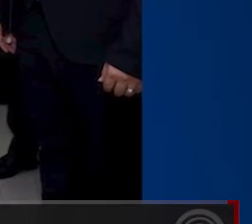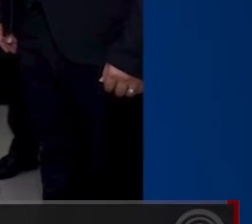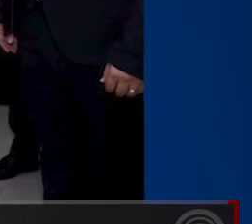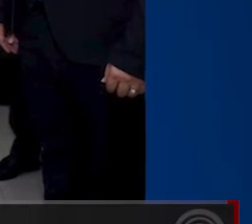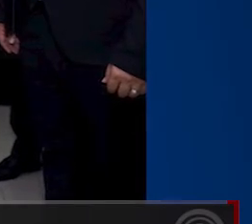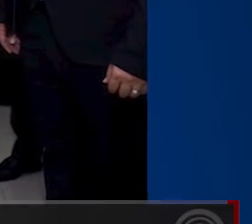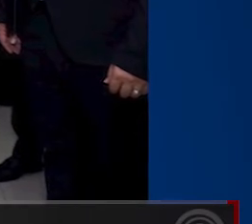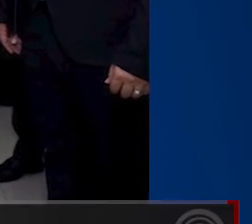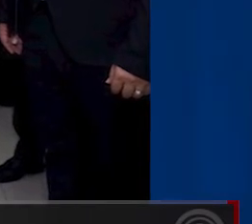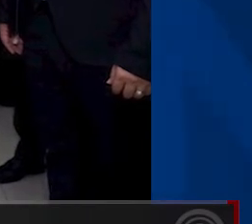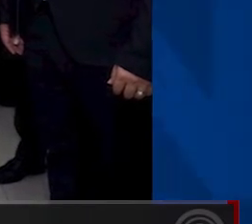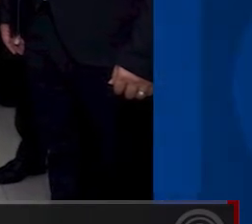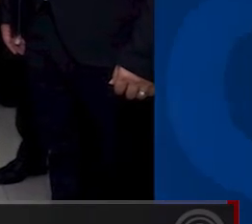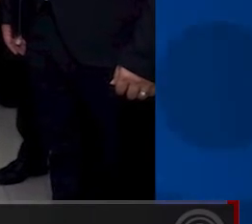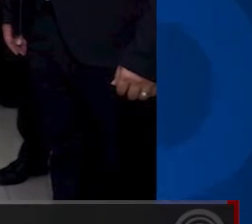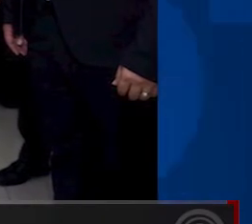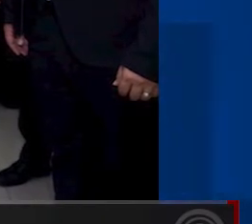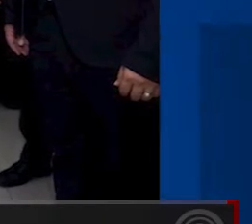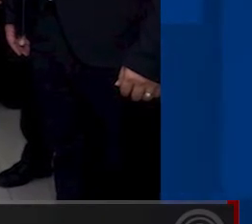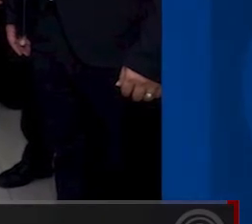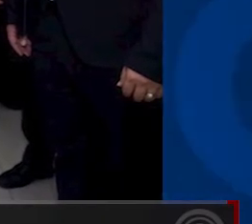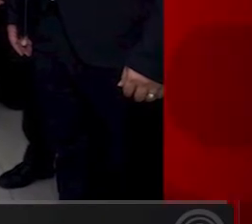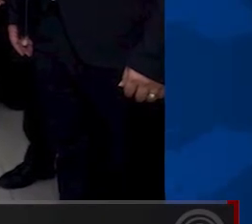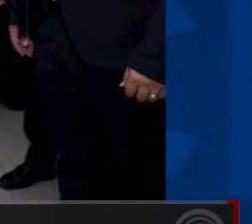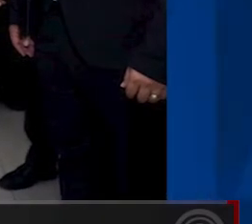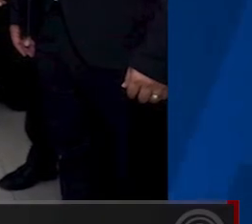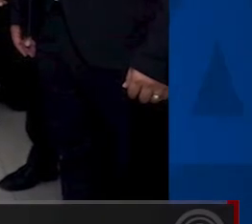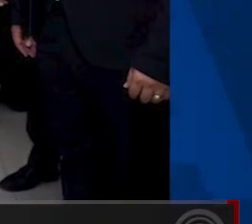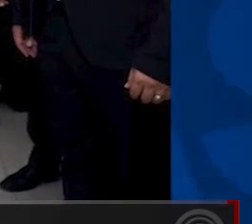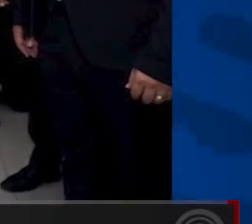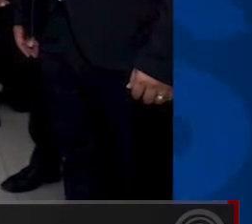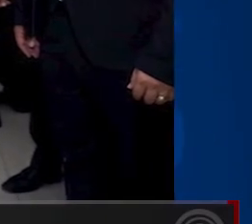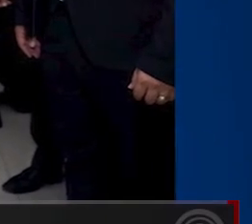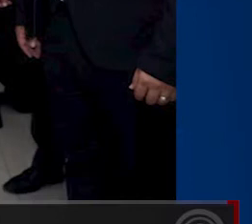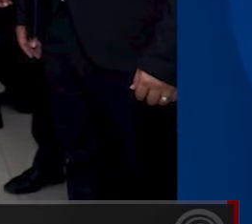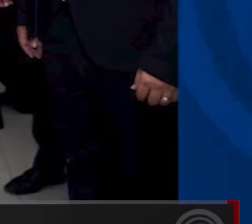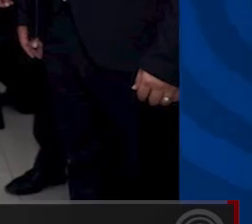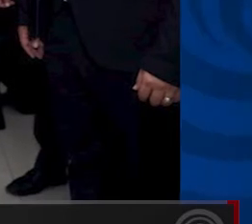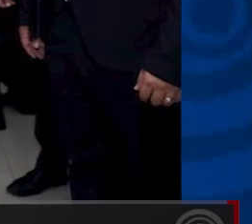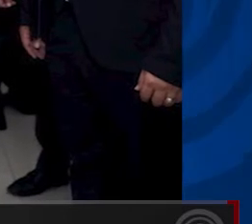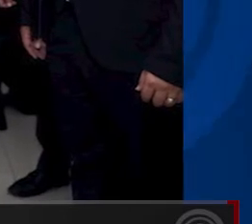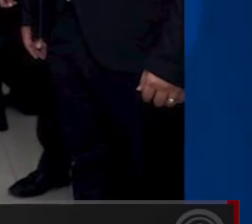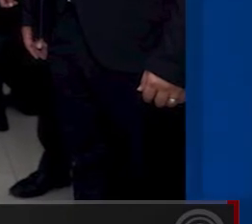este viernes en horas de la mañana se retirará de Guatemala para dirigirse a El Salvador,